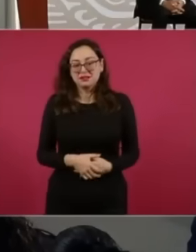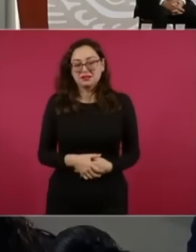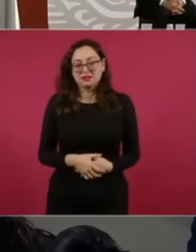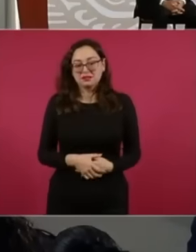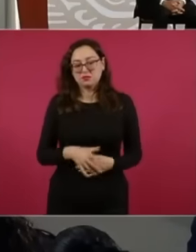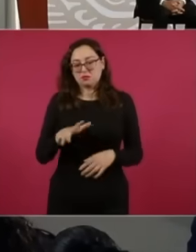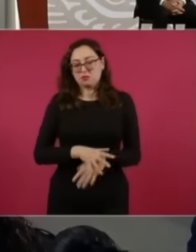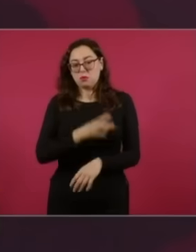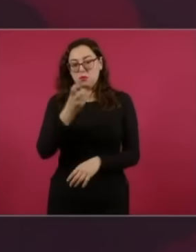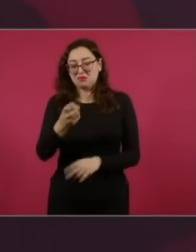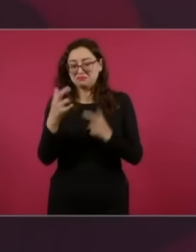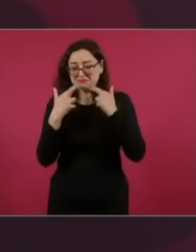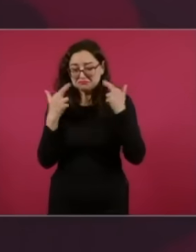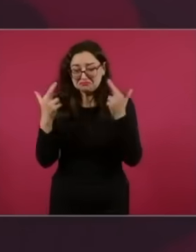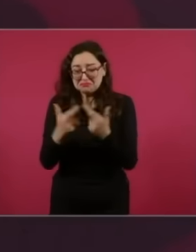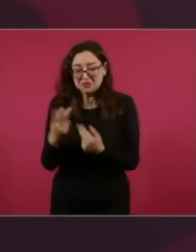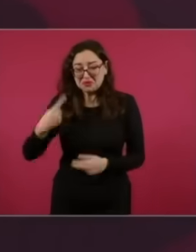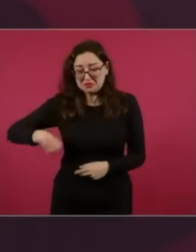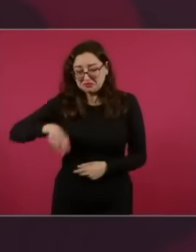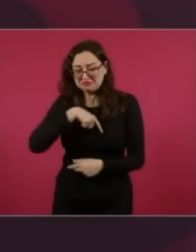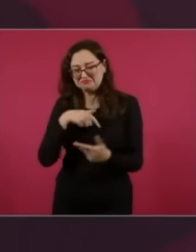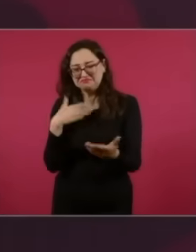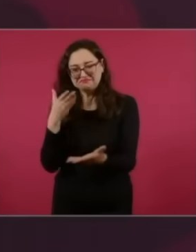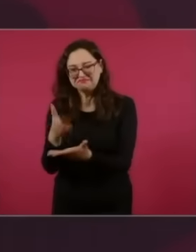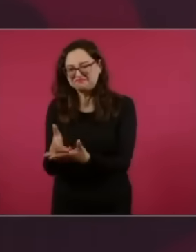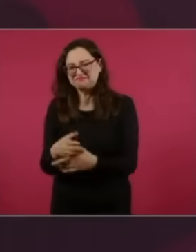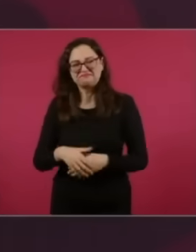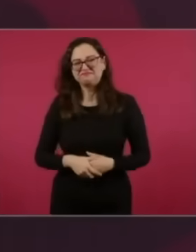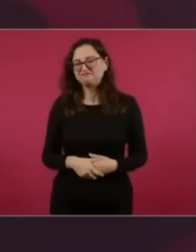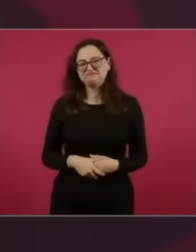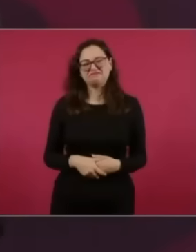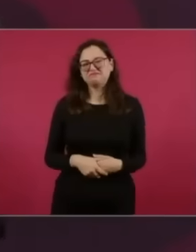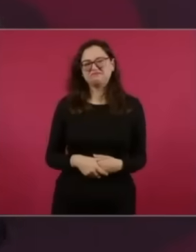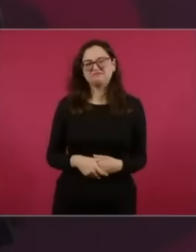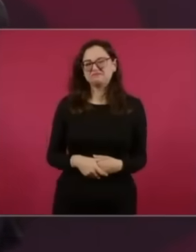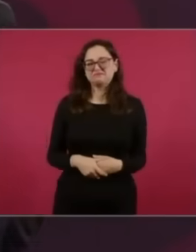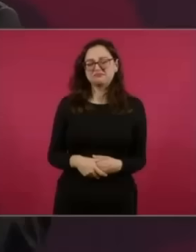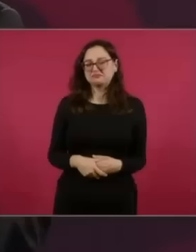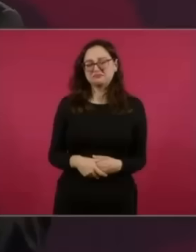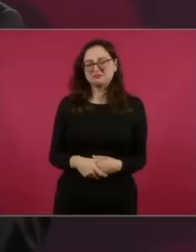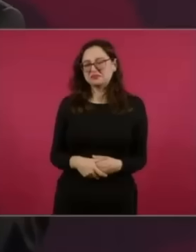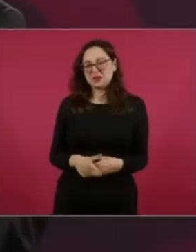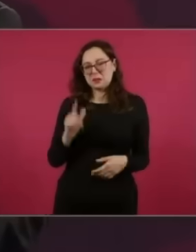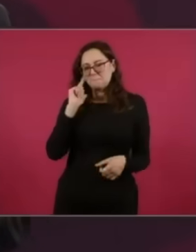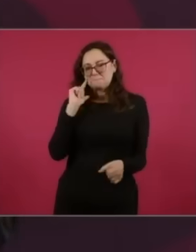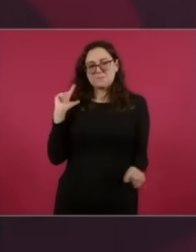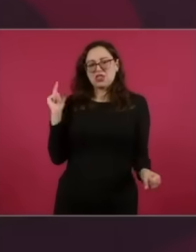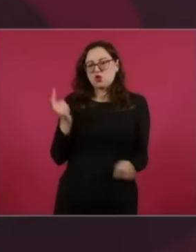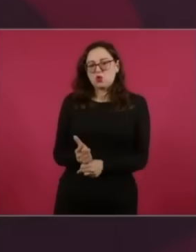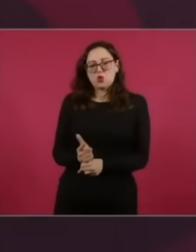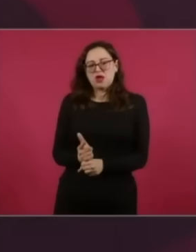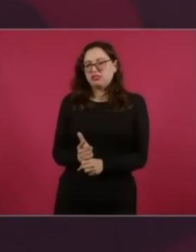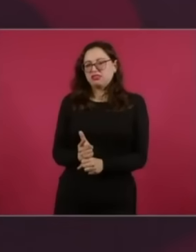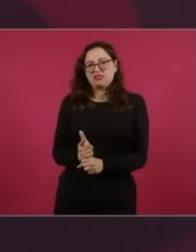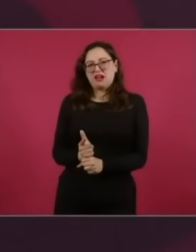nosotros Porque parece un apéndice de